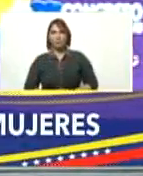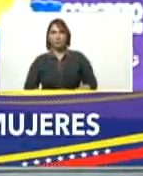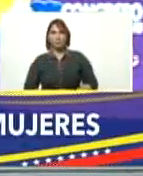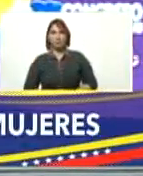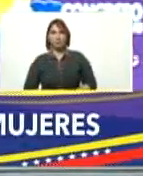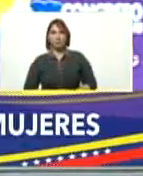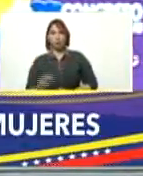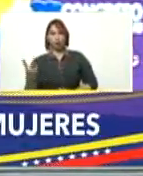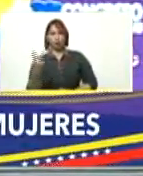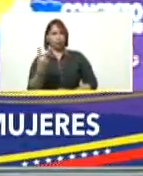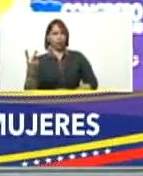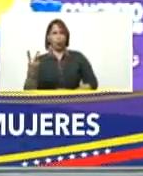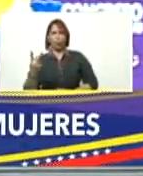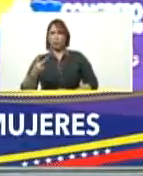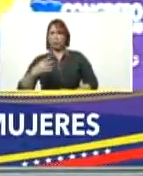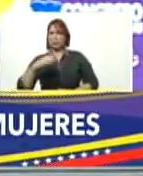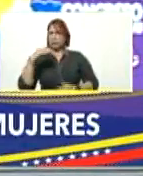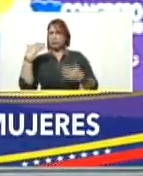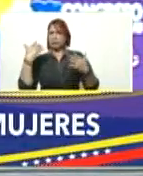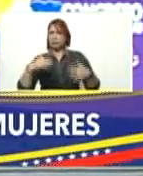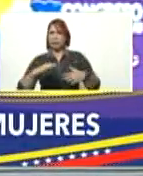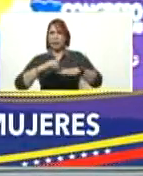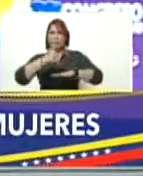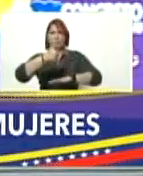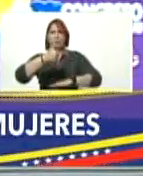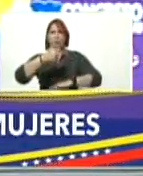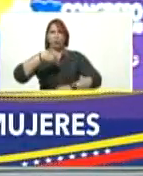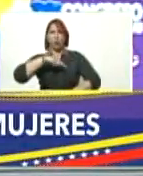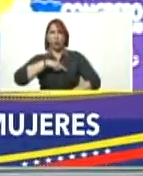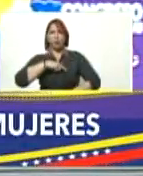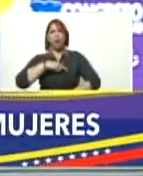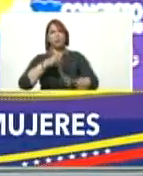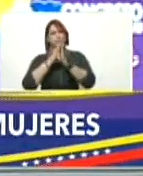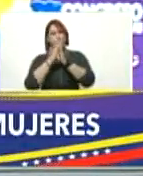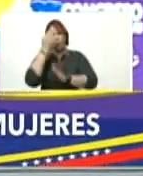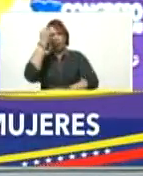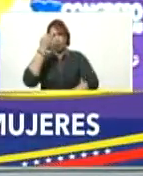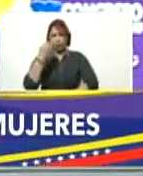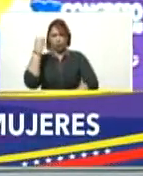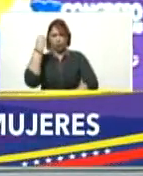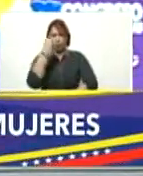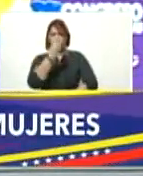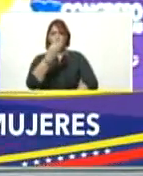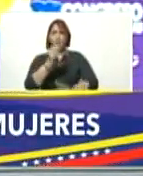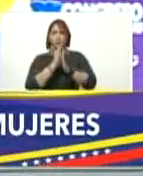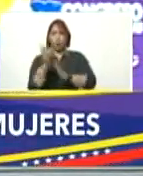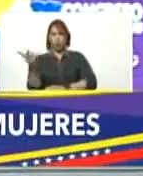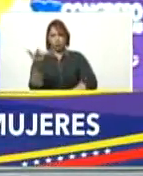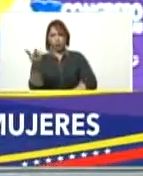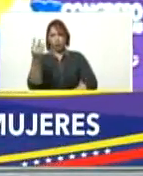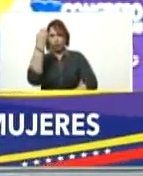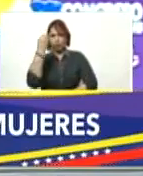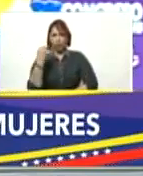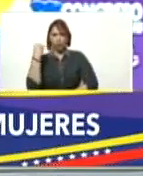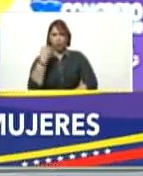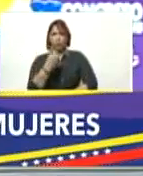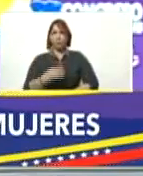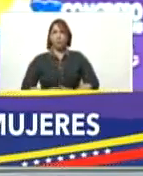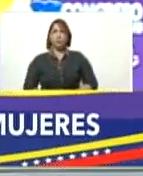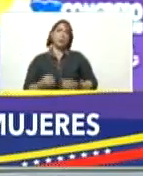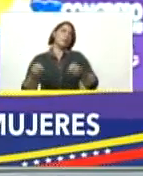dos matronas nuestras, denme sus bendiciones, María, Noelí, bendiciones de